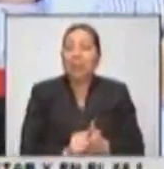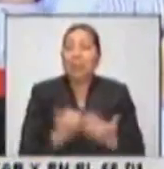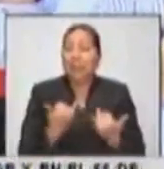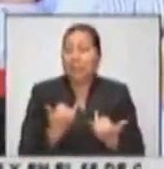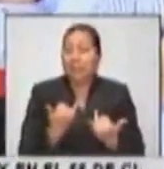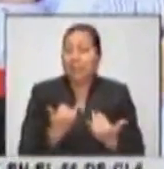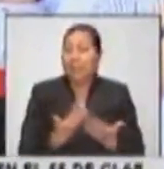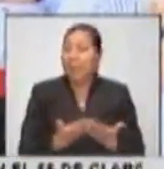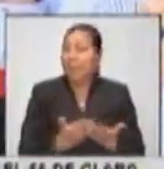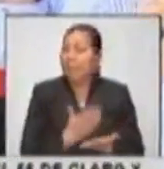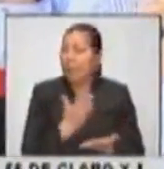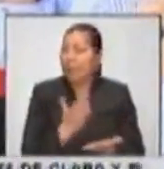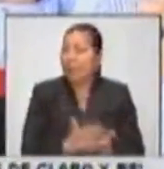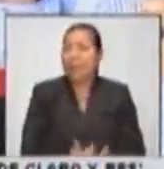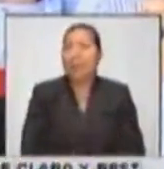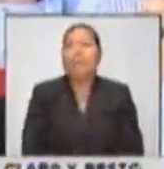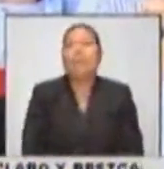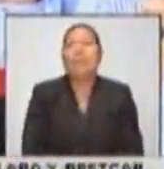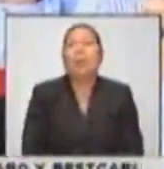esta situación,